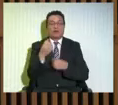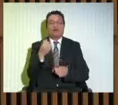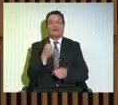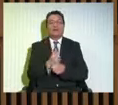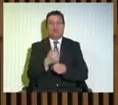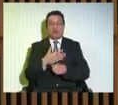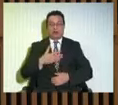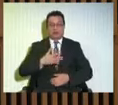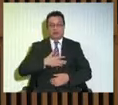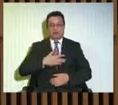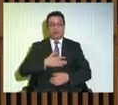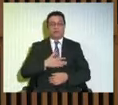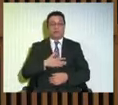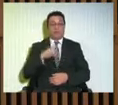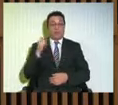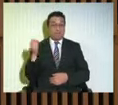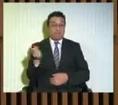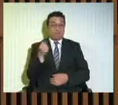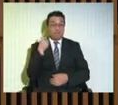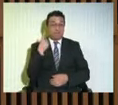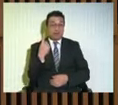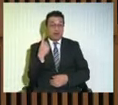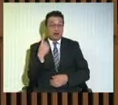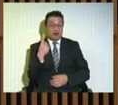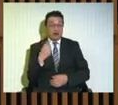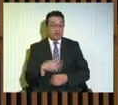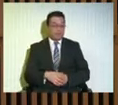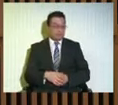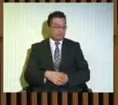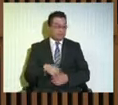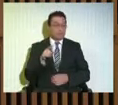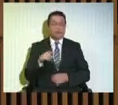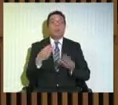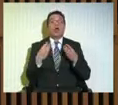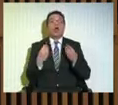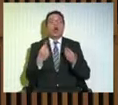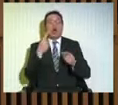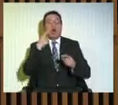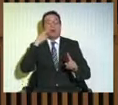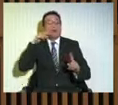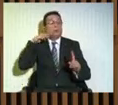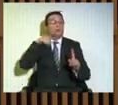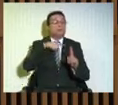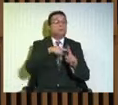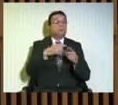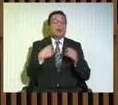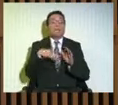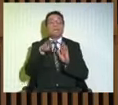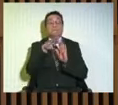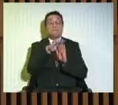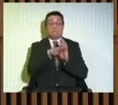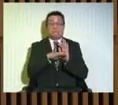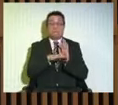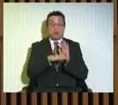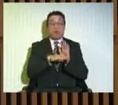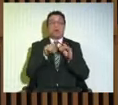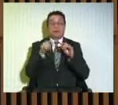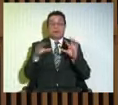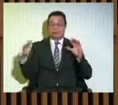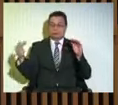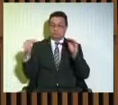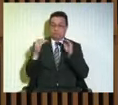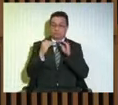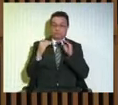trabajo. El primero es cómo nos enfocamos en programas que estén en línea